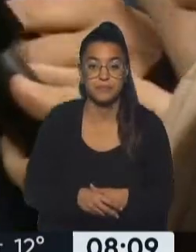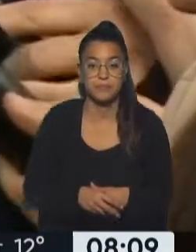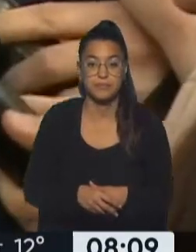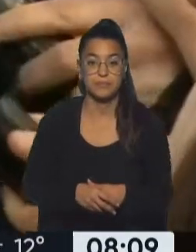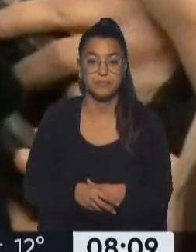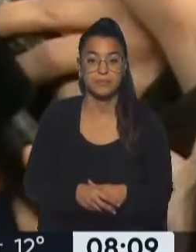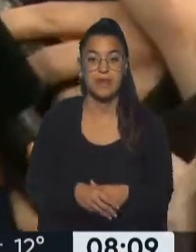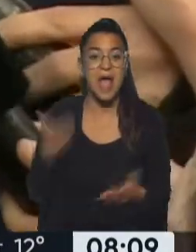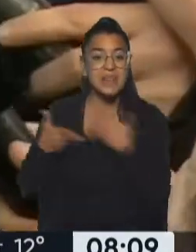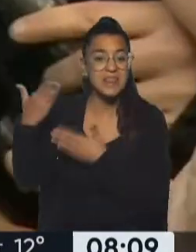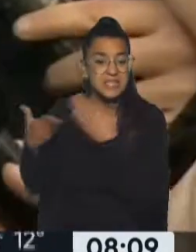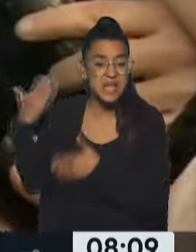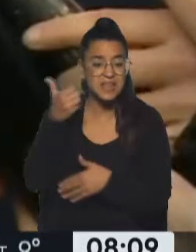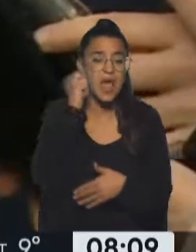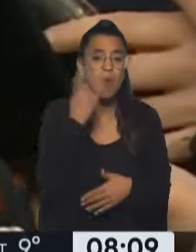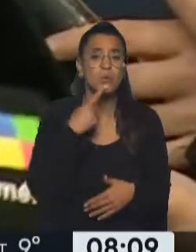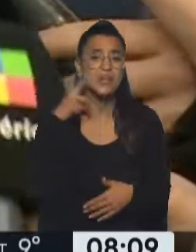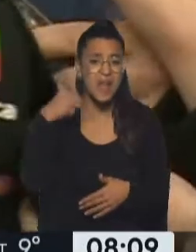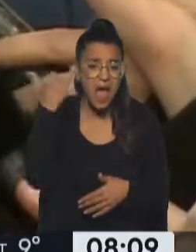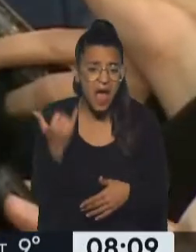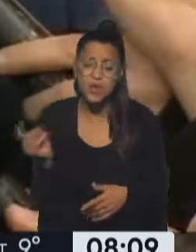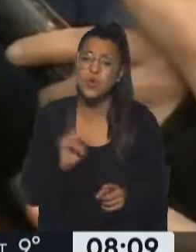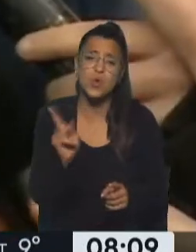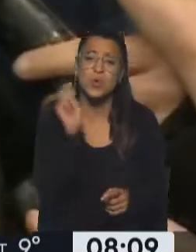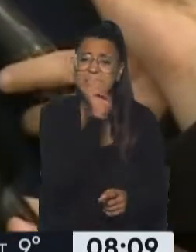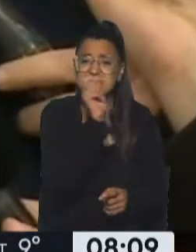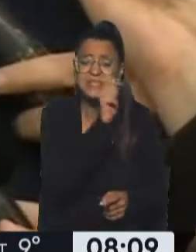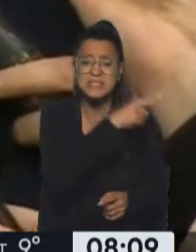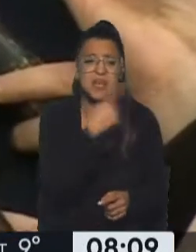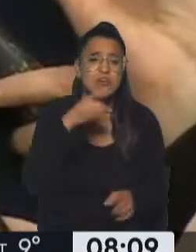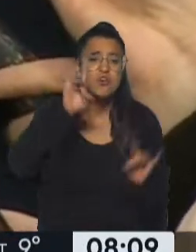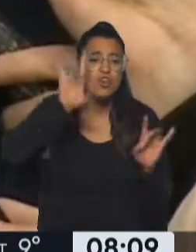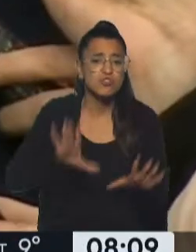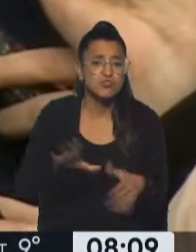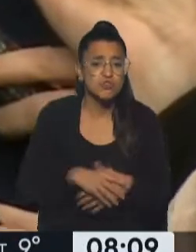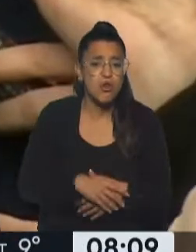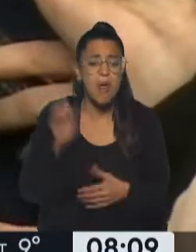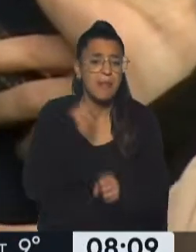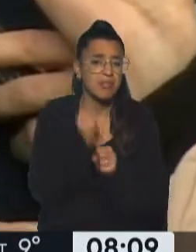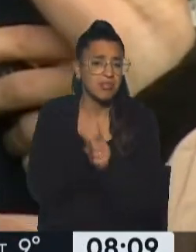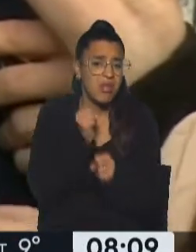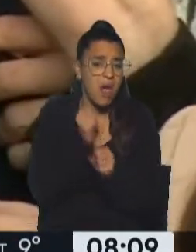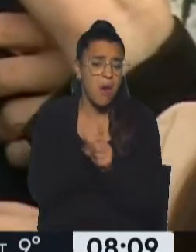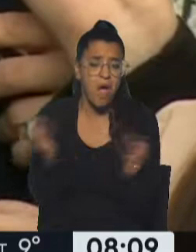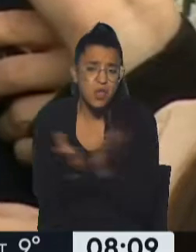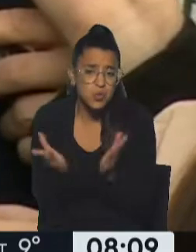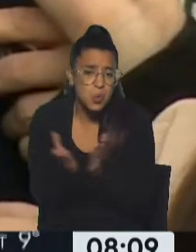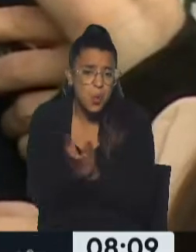de antecedente? No tiene ningún antecedente. Es una chica que solamente trabaja,